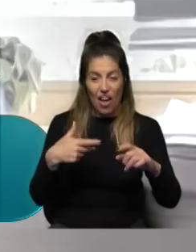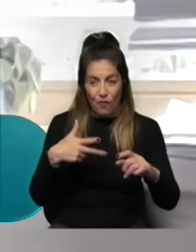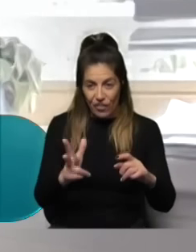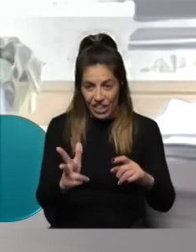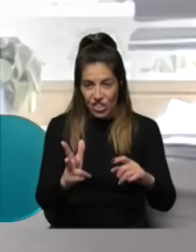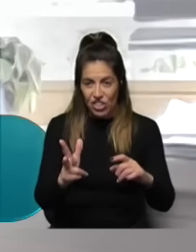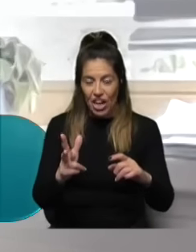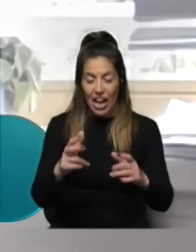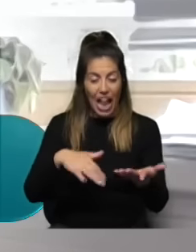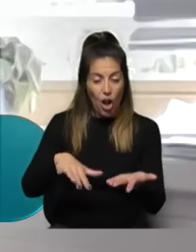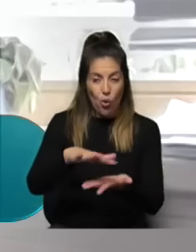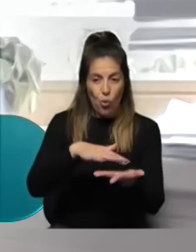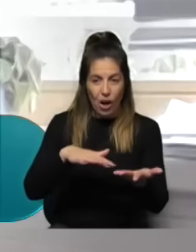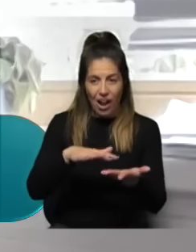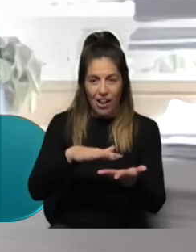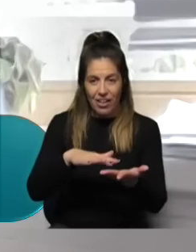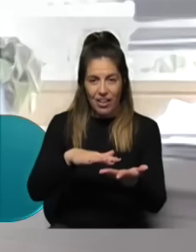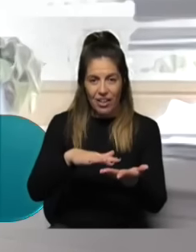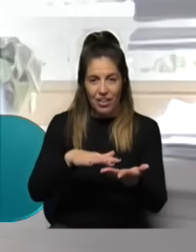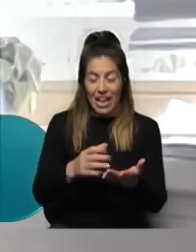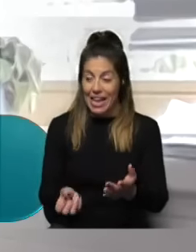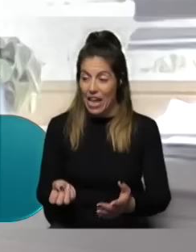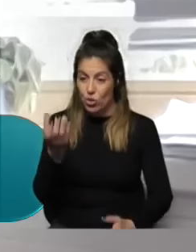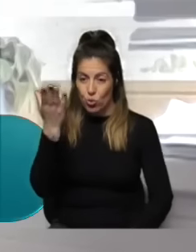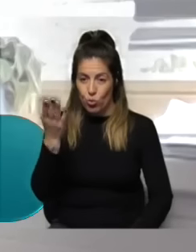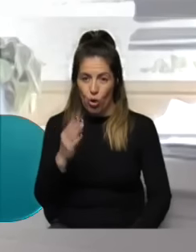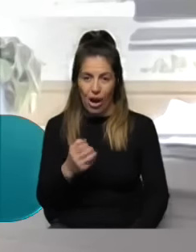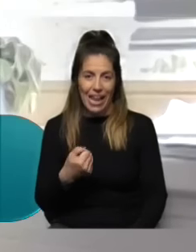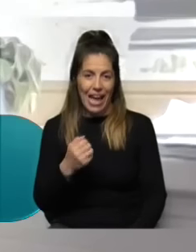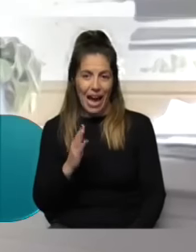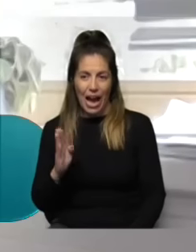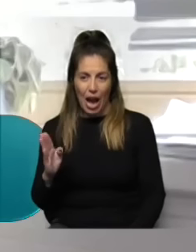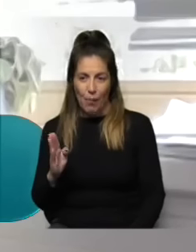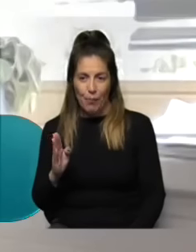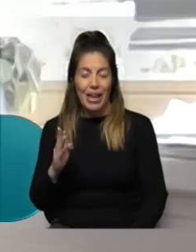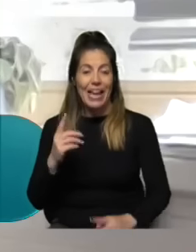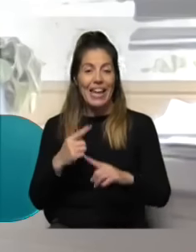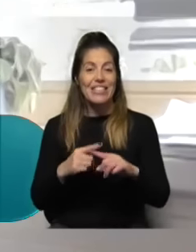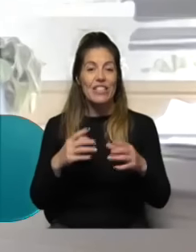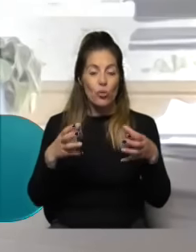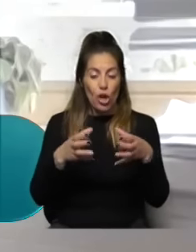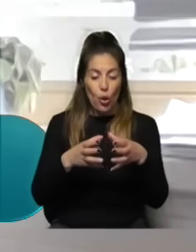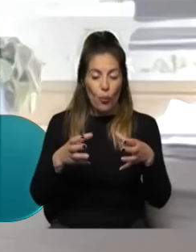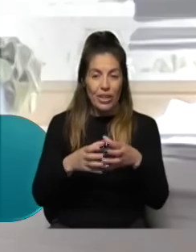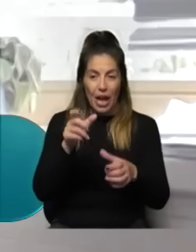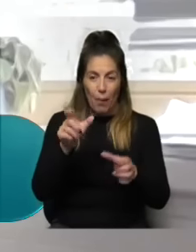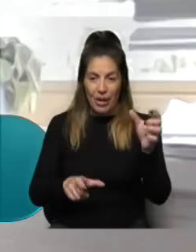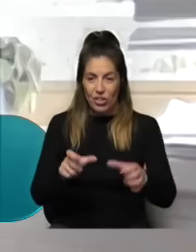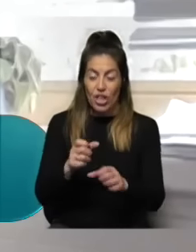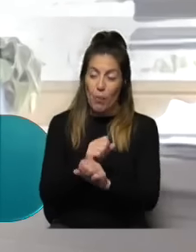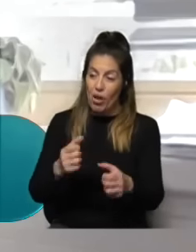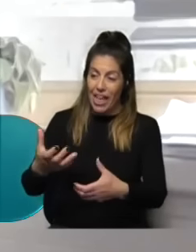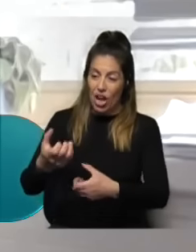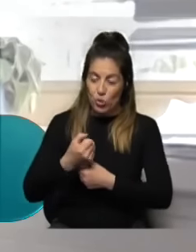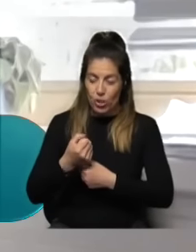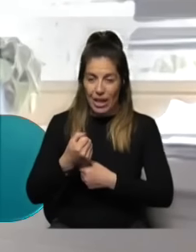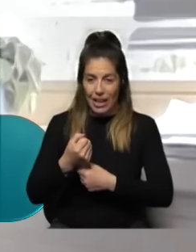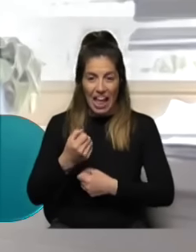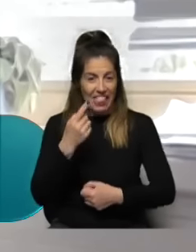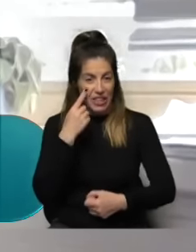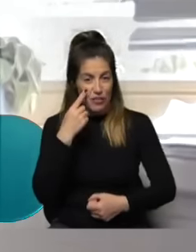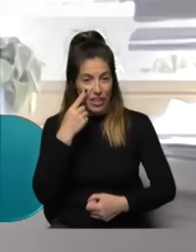estoy registrando, la subo a esta plataforma, existe una comunidad de gente que me pueda ayudar a identificarla.